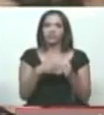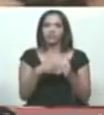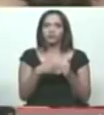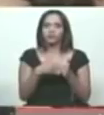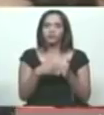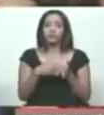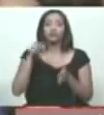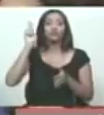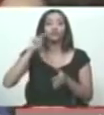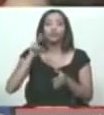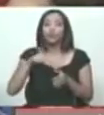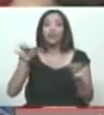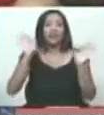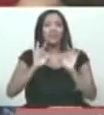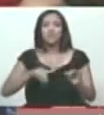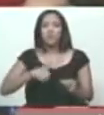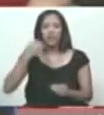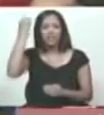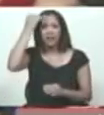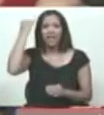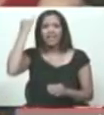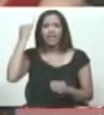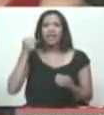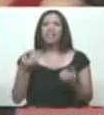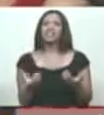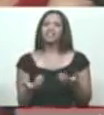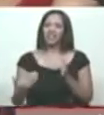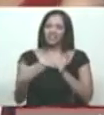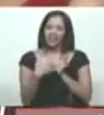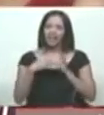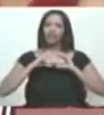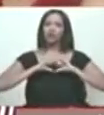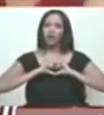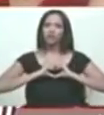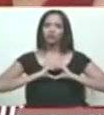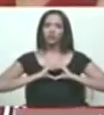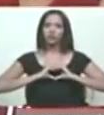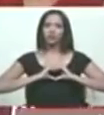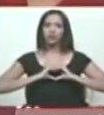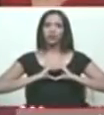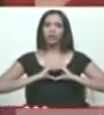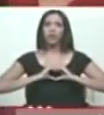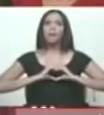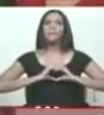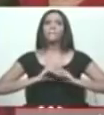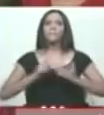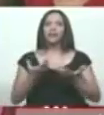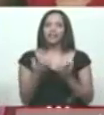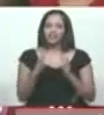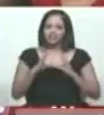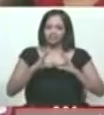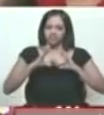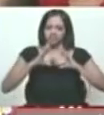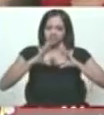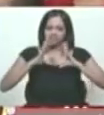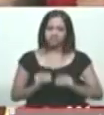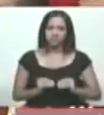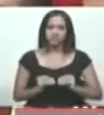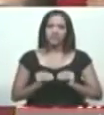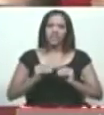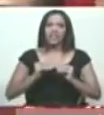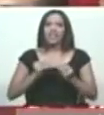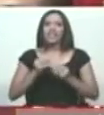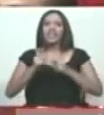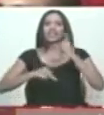Nunca nadie se puede imaginar que se pueda atacar el corazón para destruir la central generadora de electricidad del